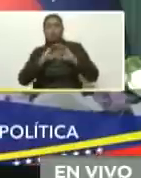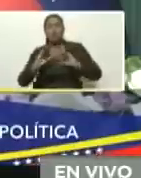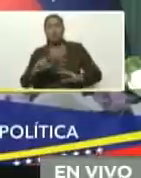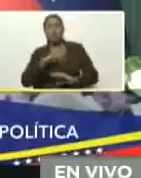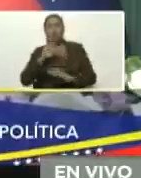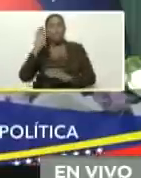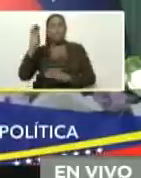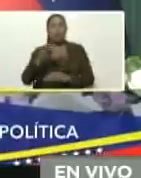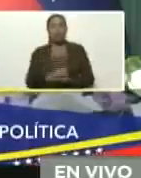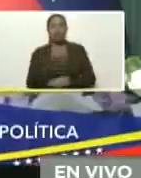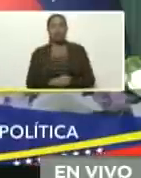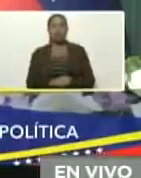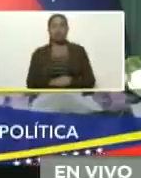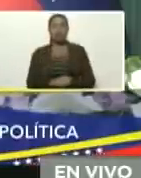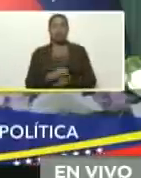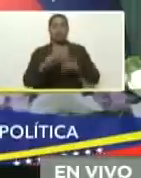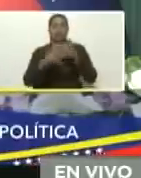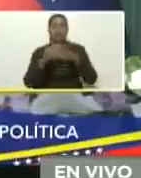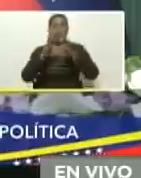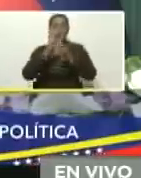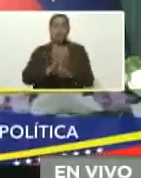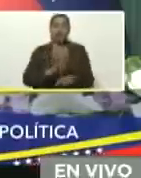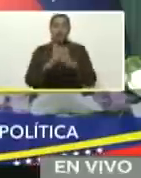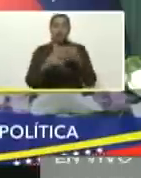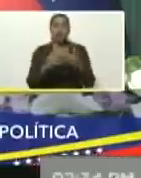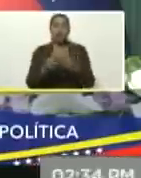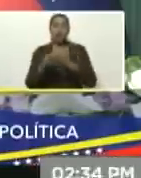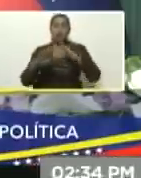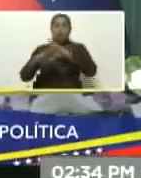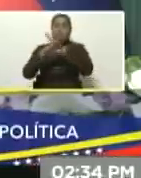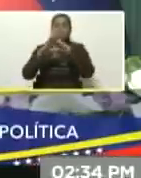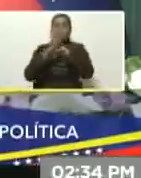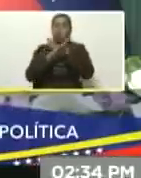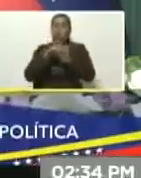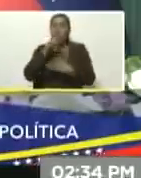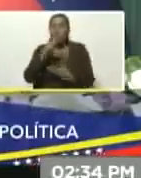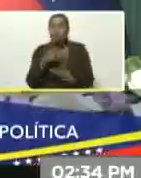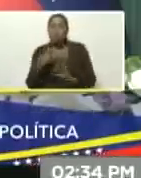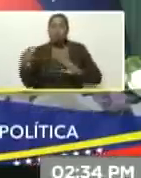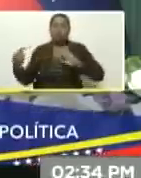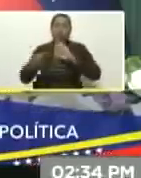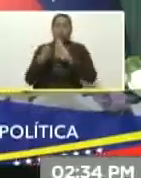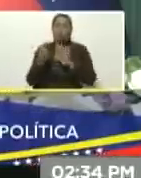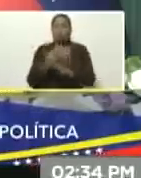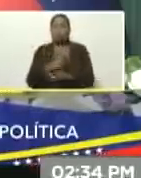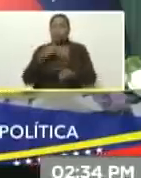fue sometido a una tortura, con sanciones, amenazas,